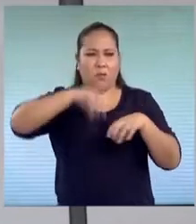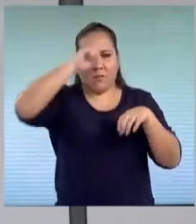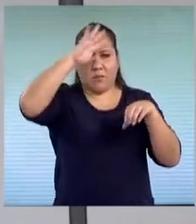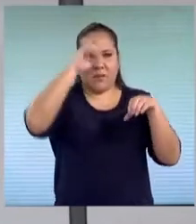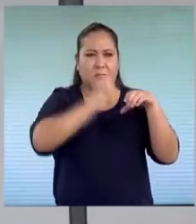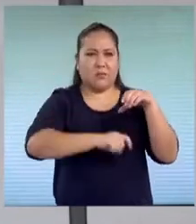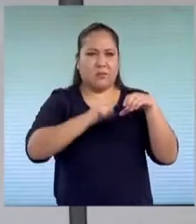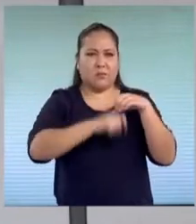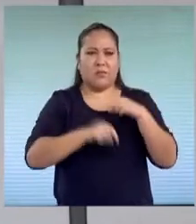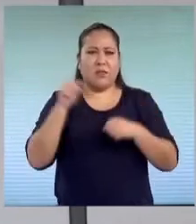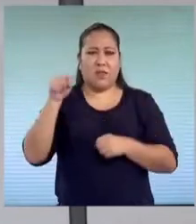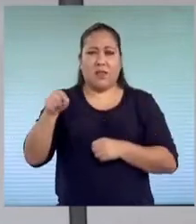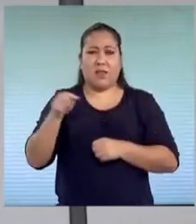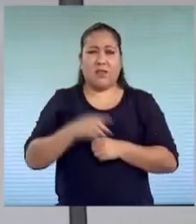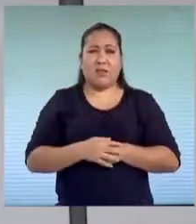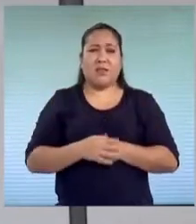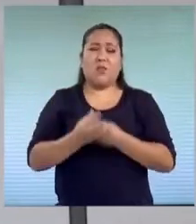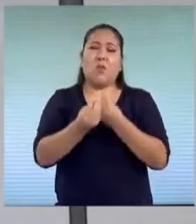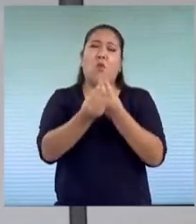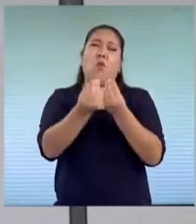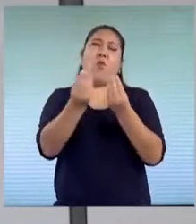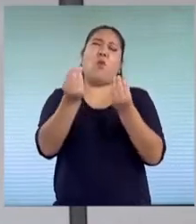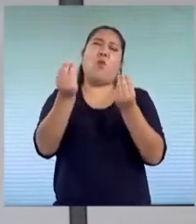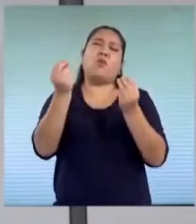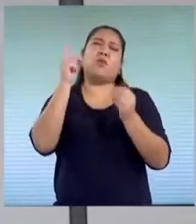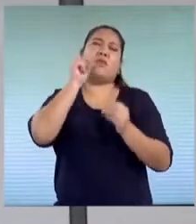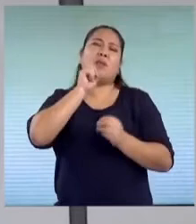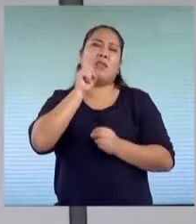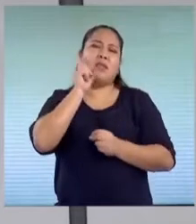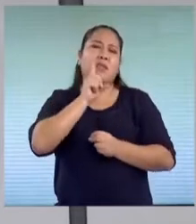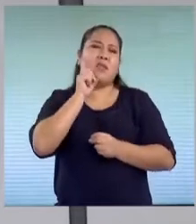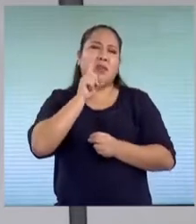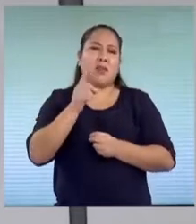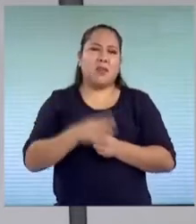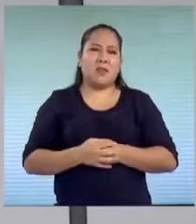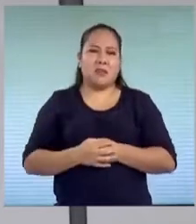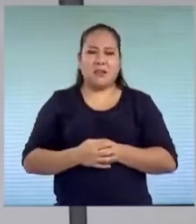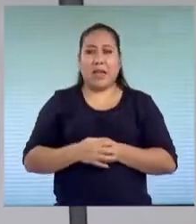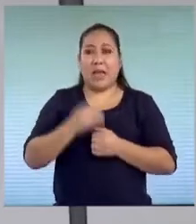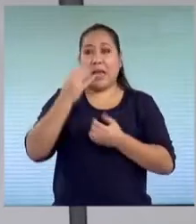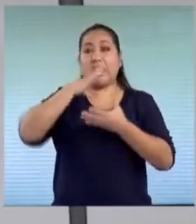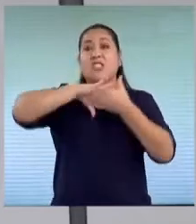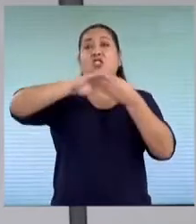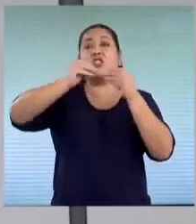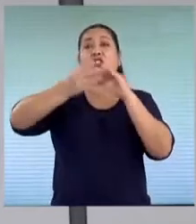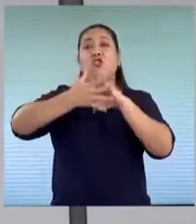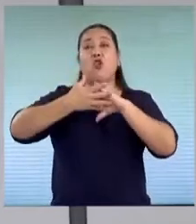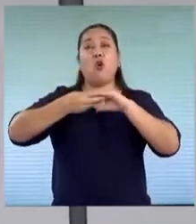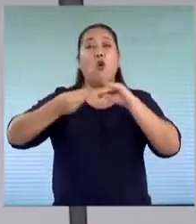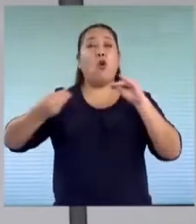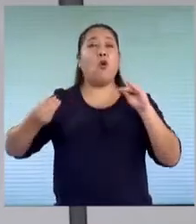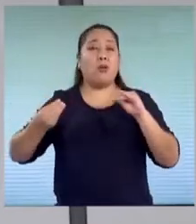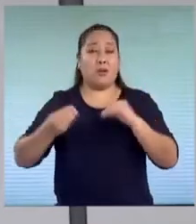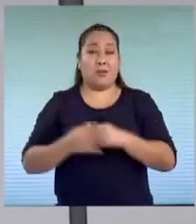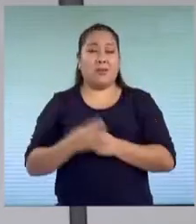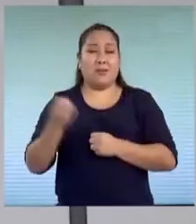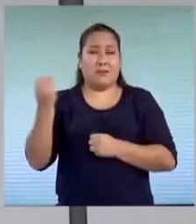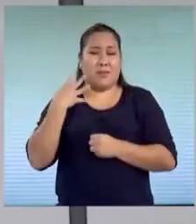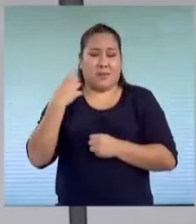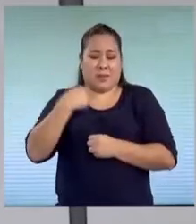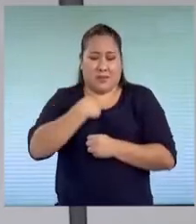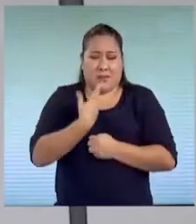minera. Esas son las tantas mentiras y leyendas urbanas que se ha dicho de